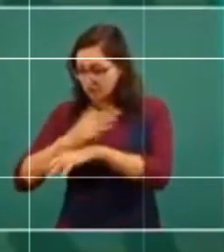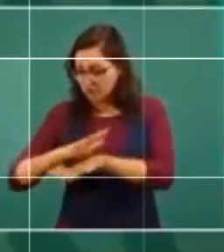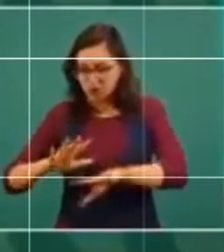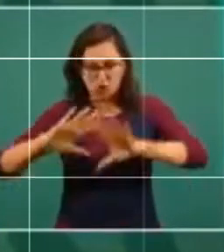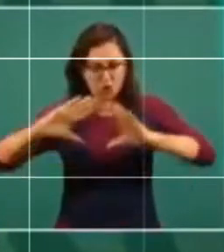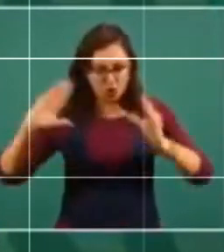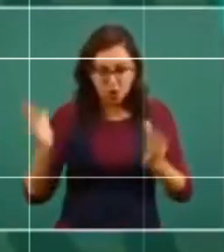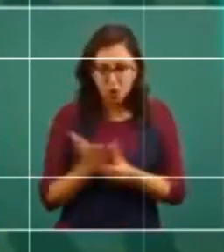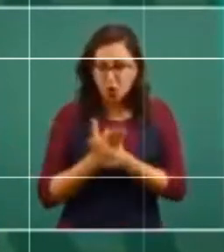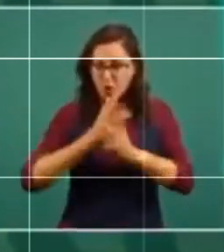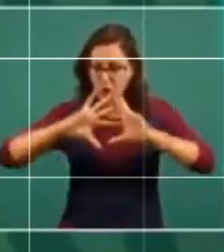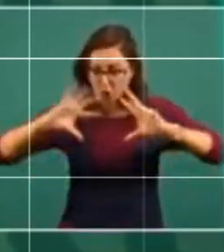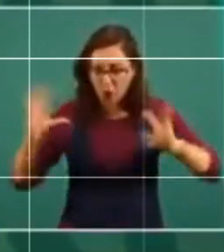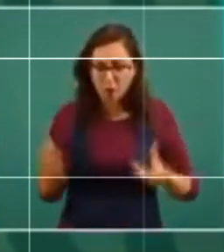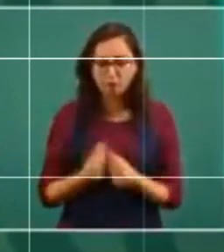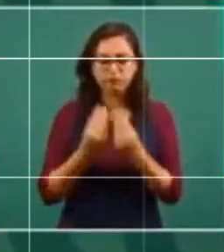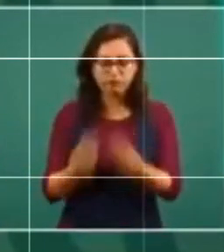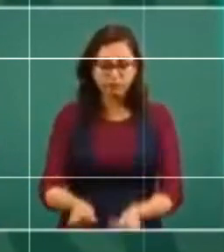Completo,